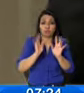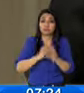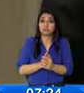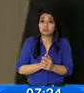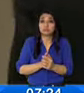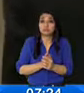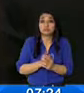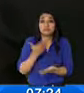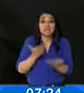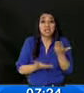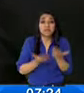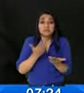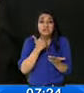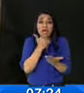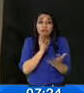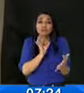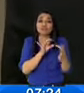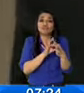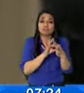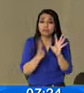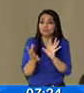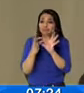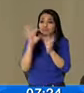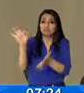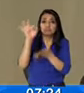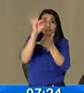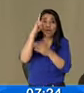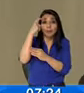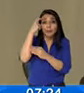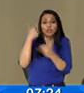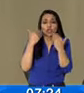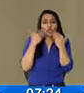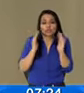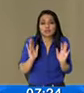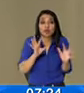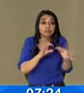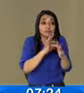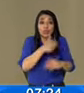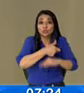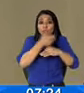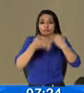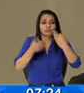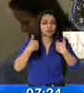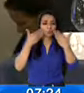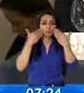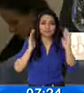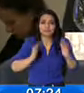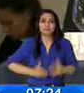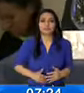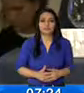se contempla o no algún acercamiento con delegados del gobierno central o con autoridades judiciales. Informó Javier Gallo.